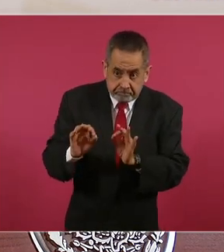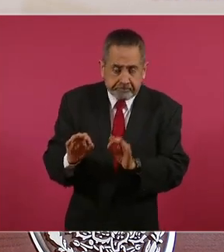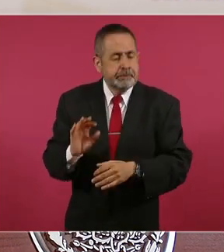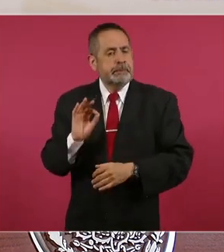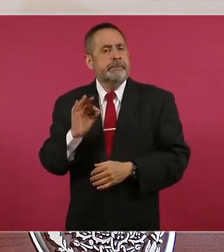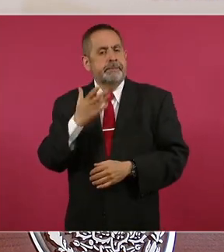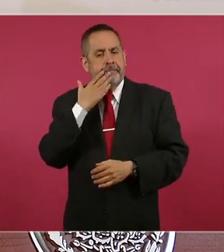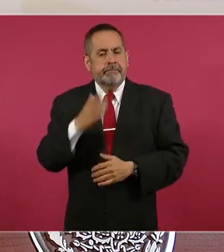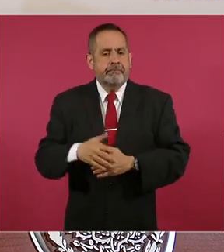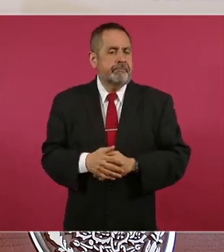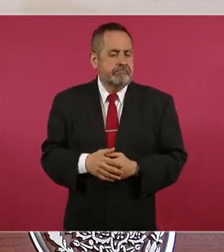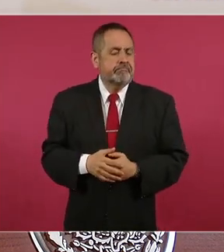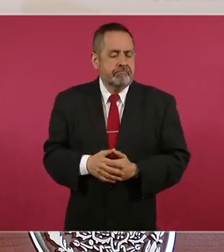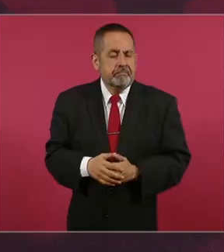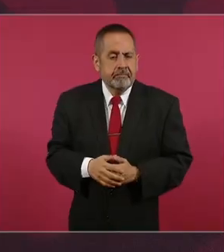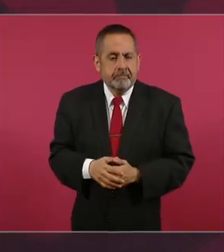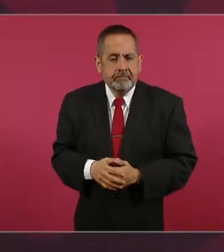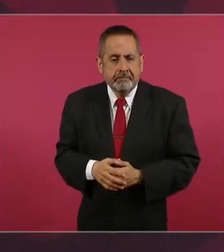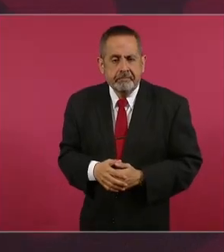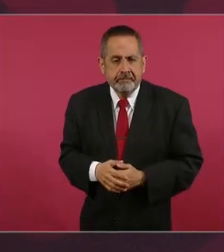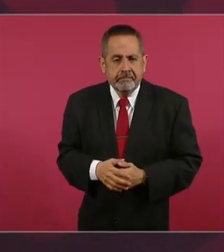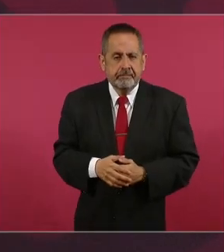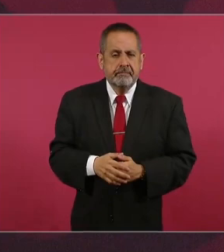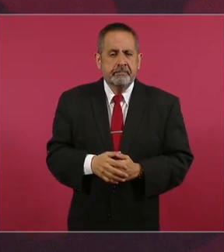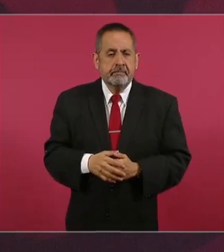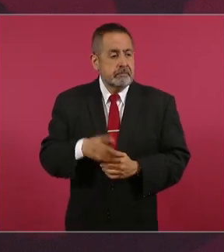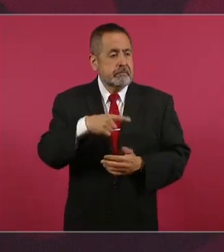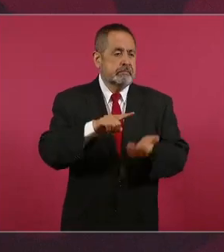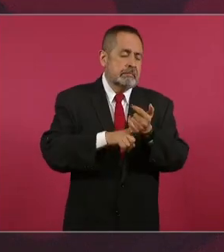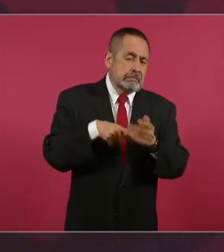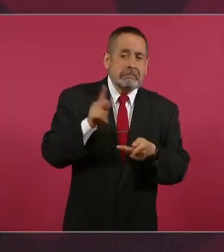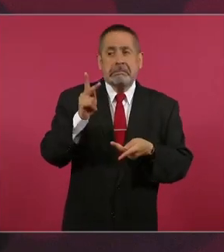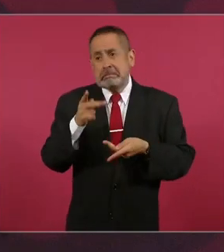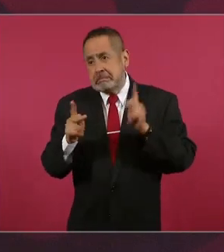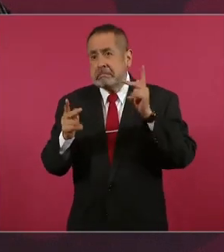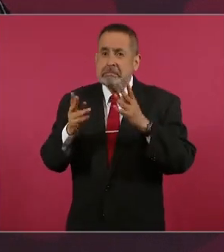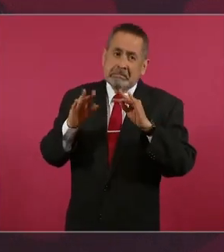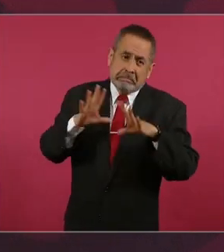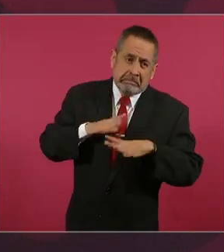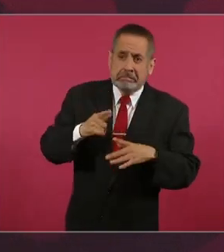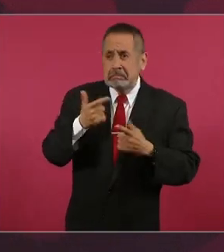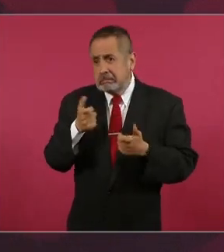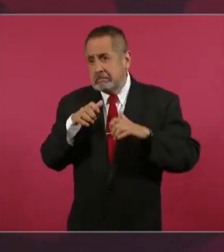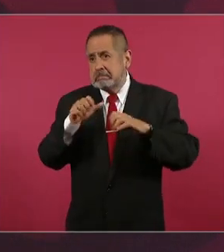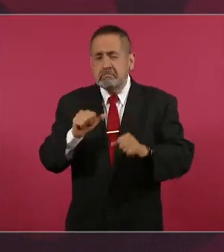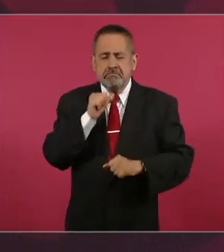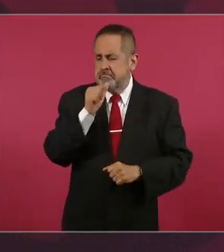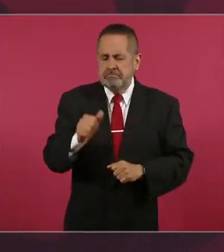Y nadie te puede quejar porque han